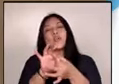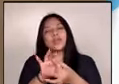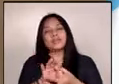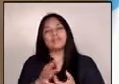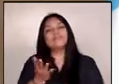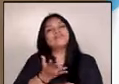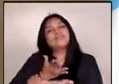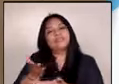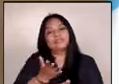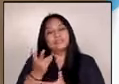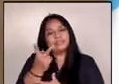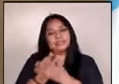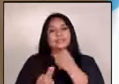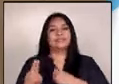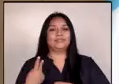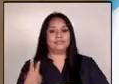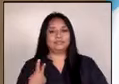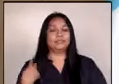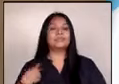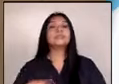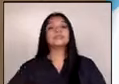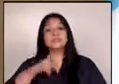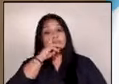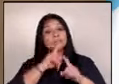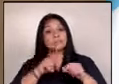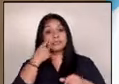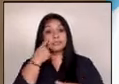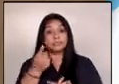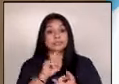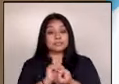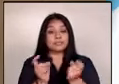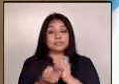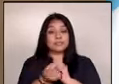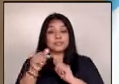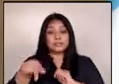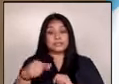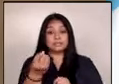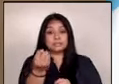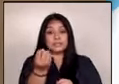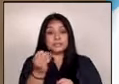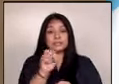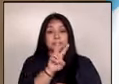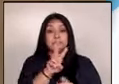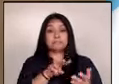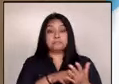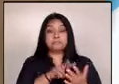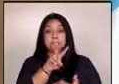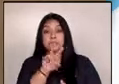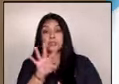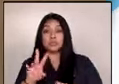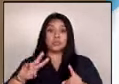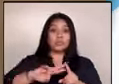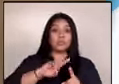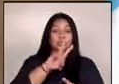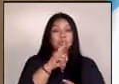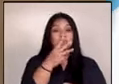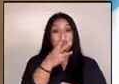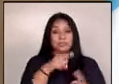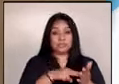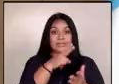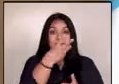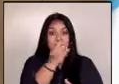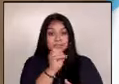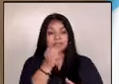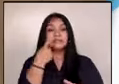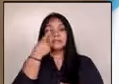nosotros durante la transición verde el periodo 2430 trabajaremos con la gente del departamento